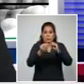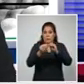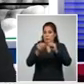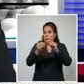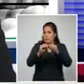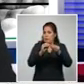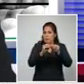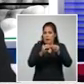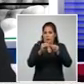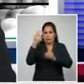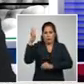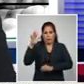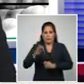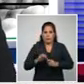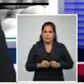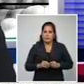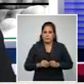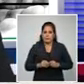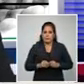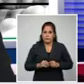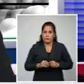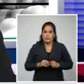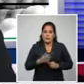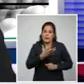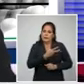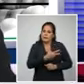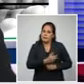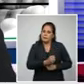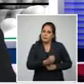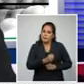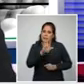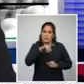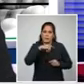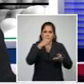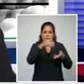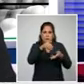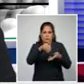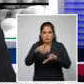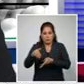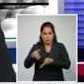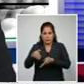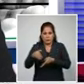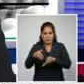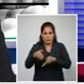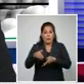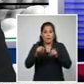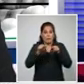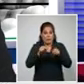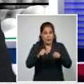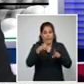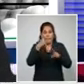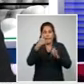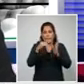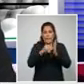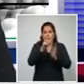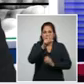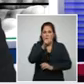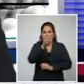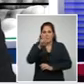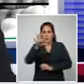en el extranjero. Se lamenta el fallecimiento de 5 personas, fueron tributadas